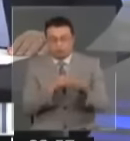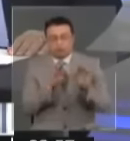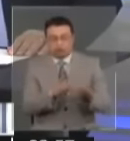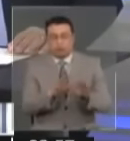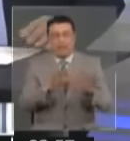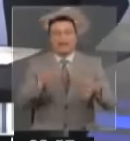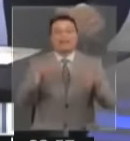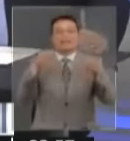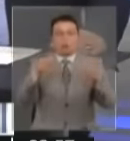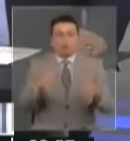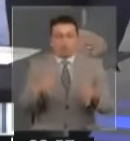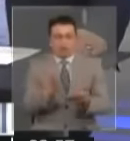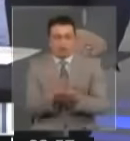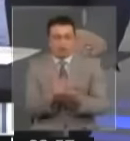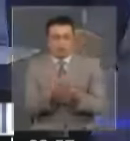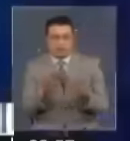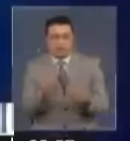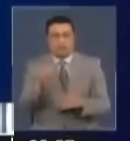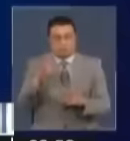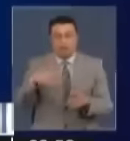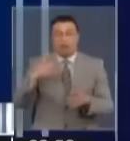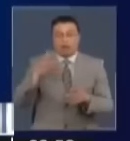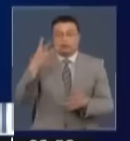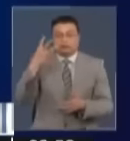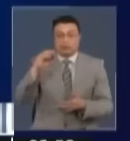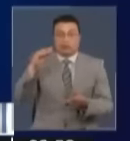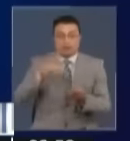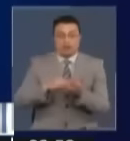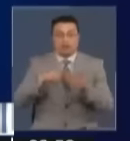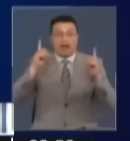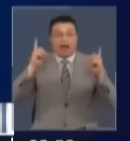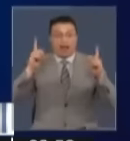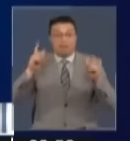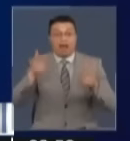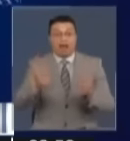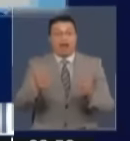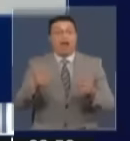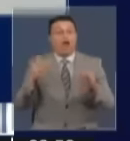con seguridad. Estamos instalando 30.000 alarmas comunitarias.